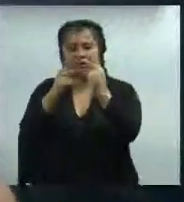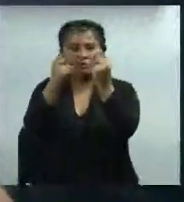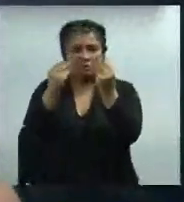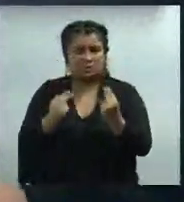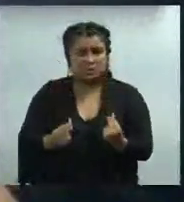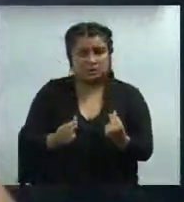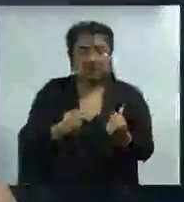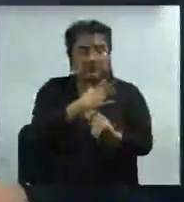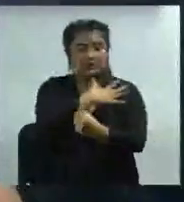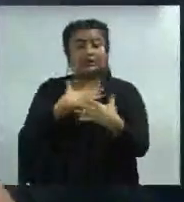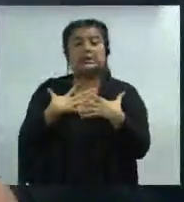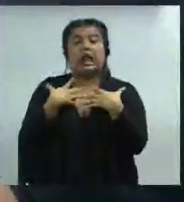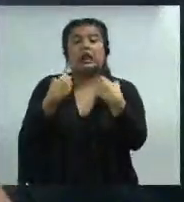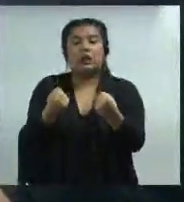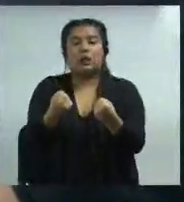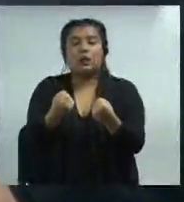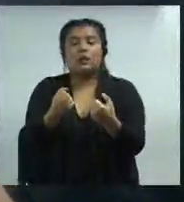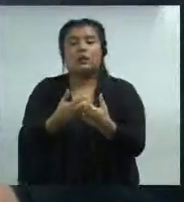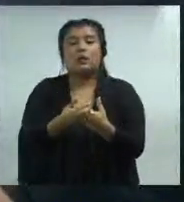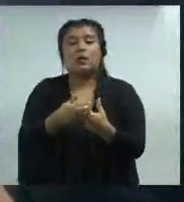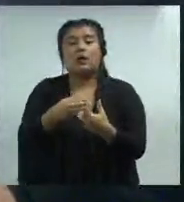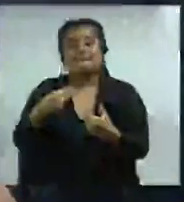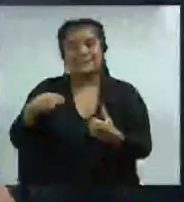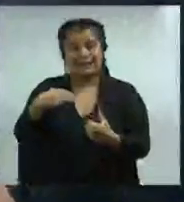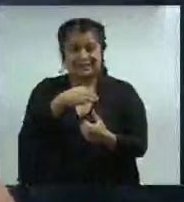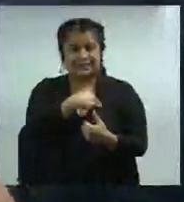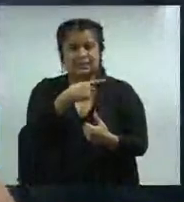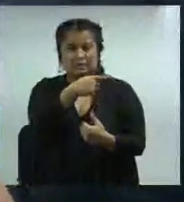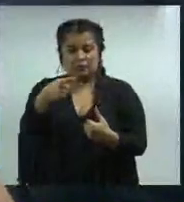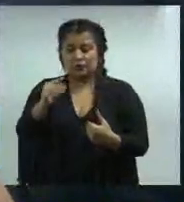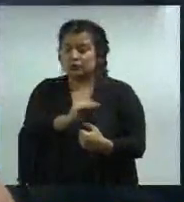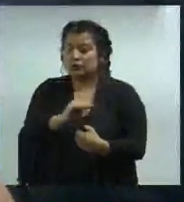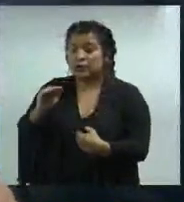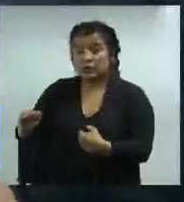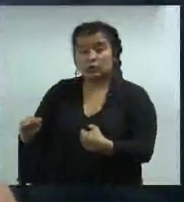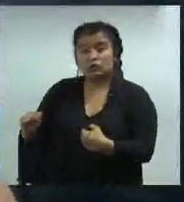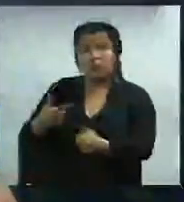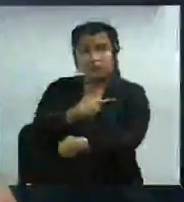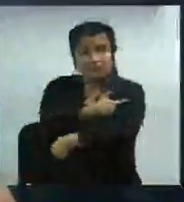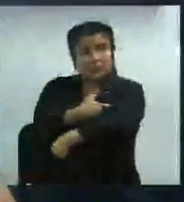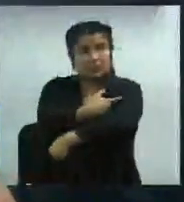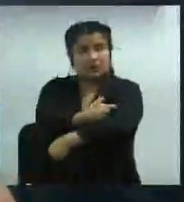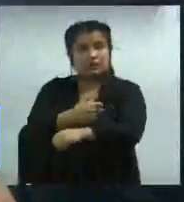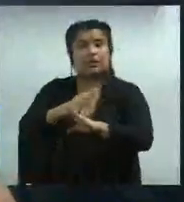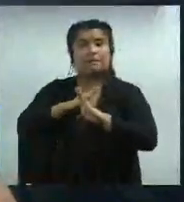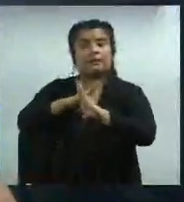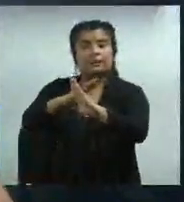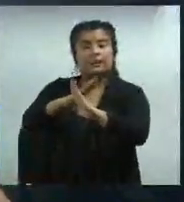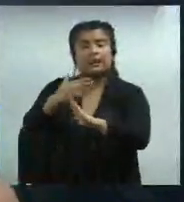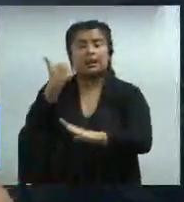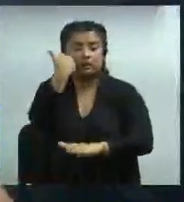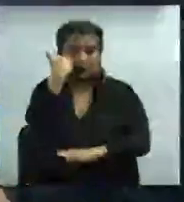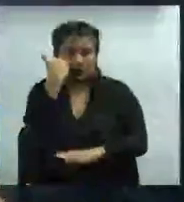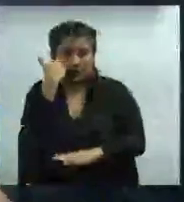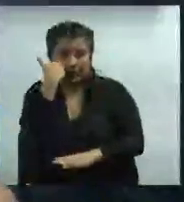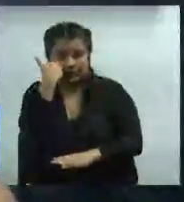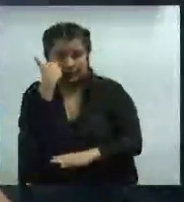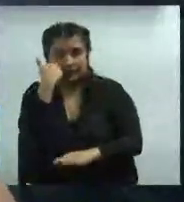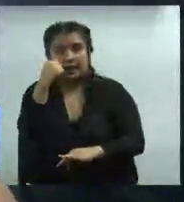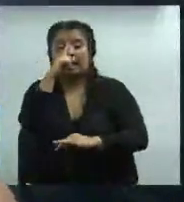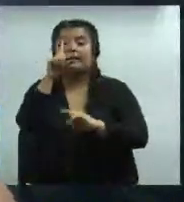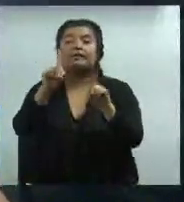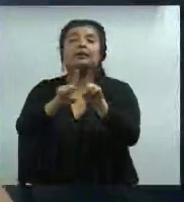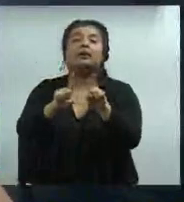que nuestros niños sean vacunados de las enfermedades y para prevenir, para poder tener